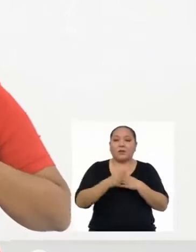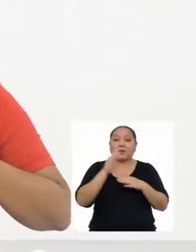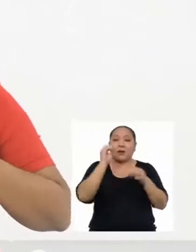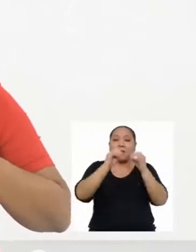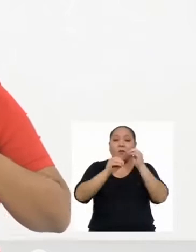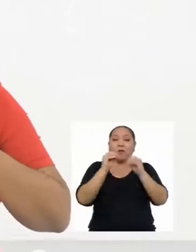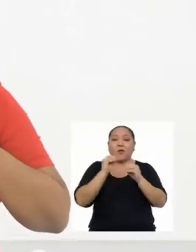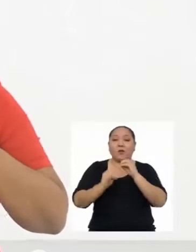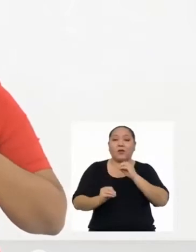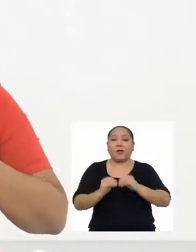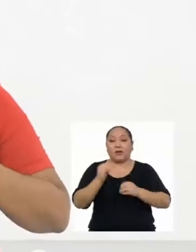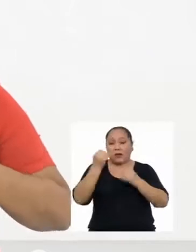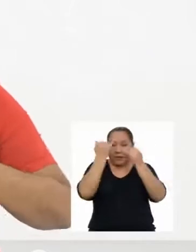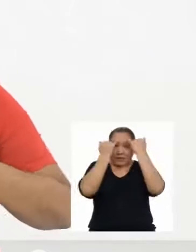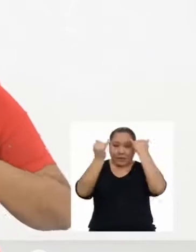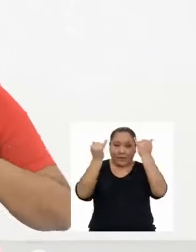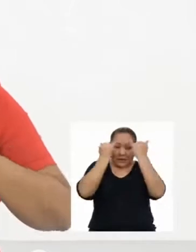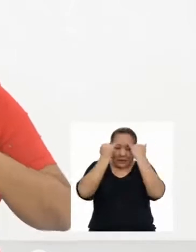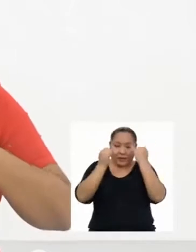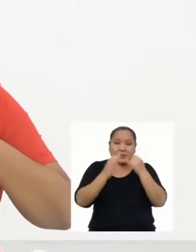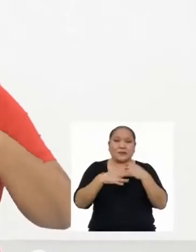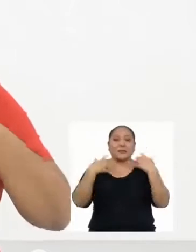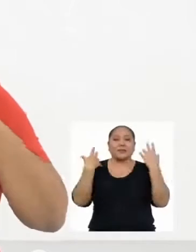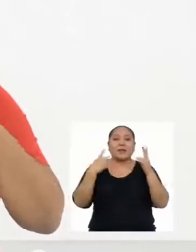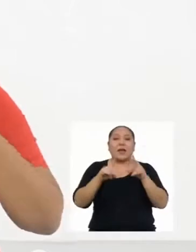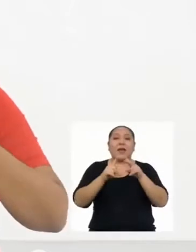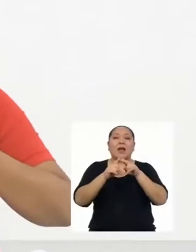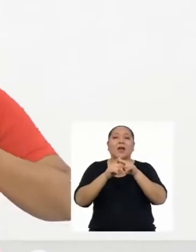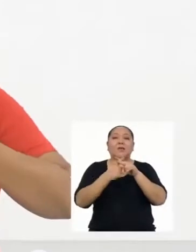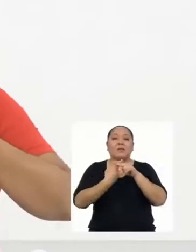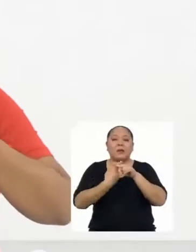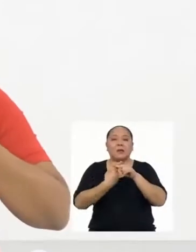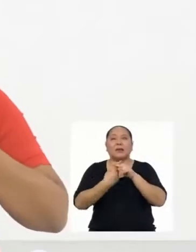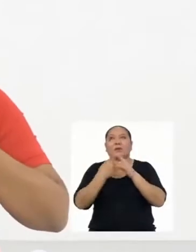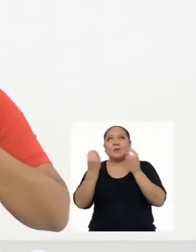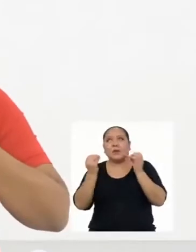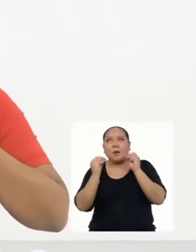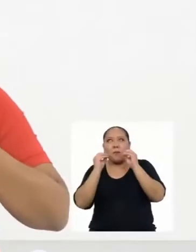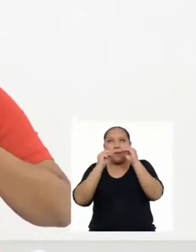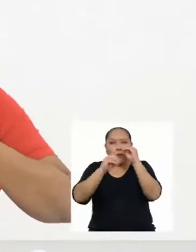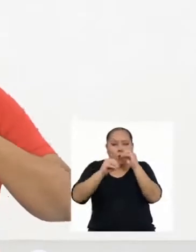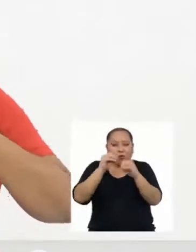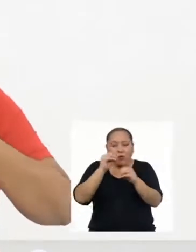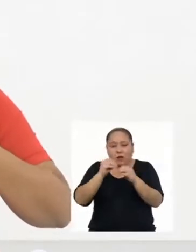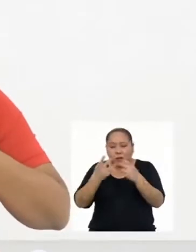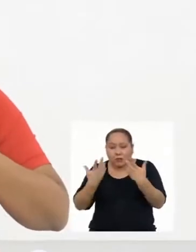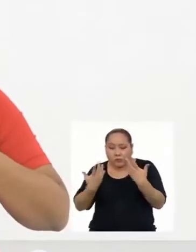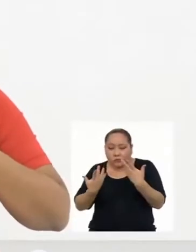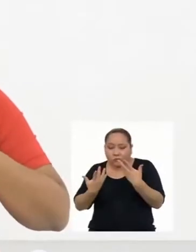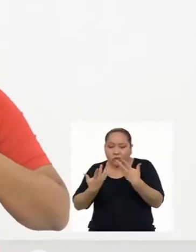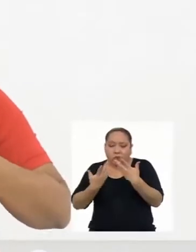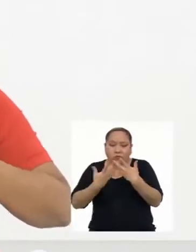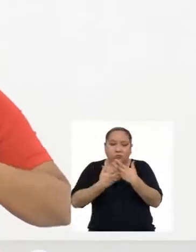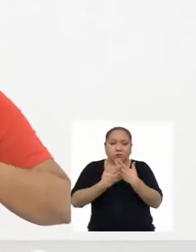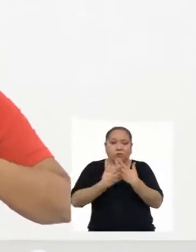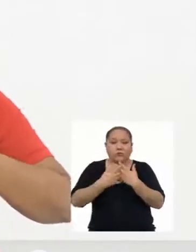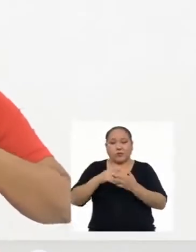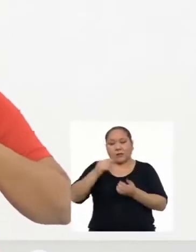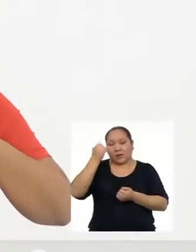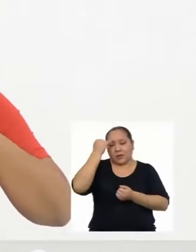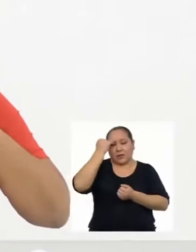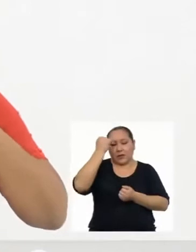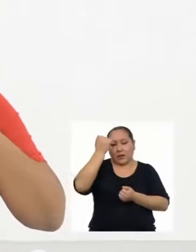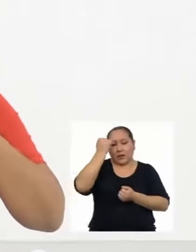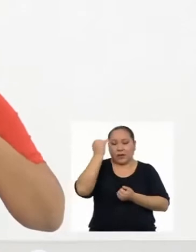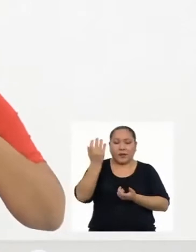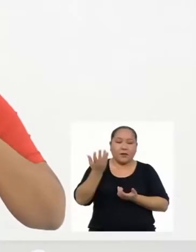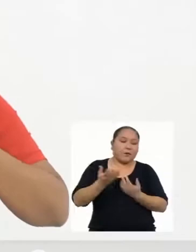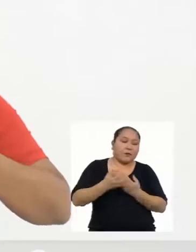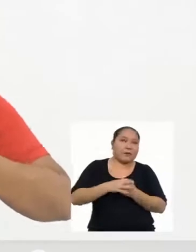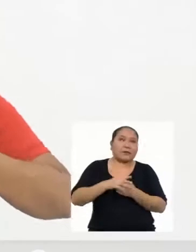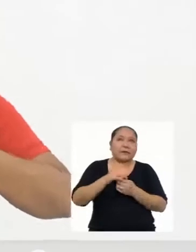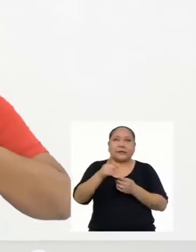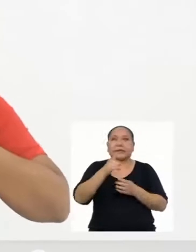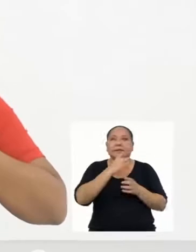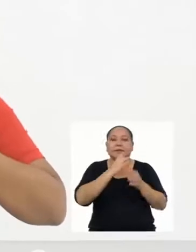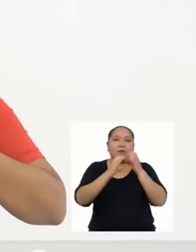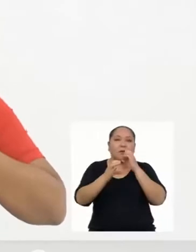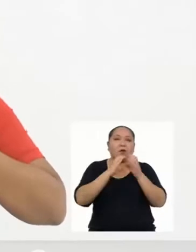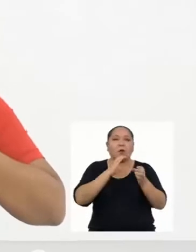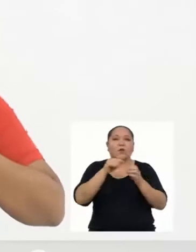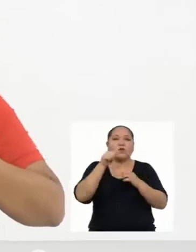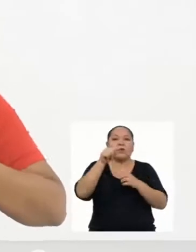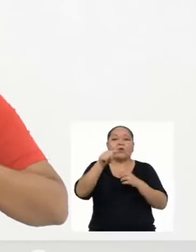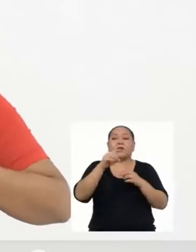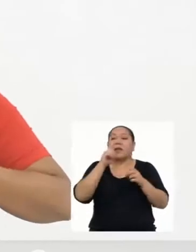ideas, comencemos a darles coherencia entre sí. Imaginemos que estamos conversando con